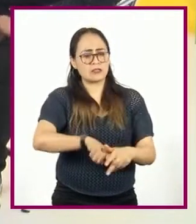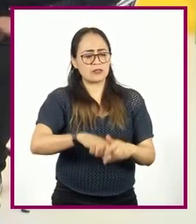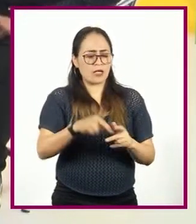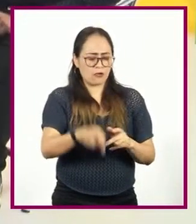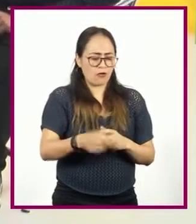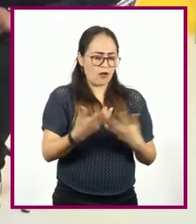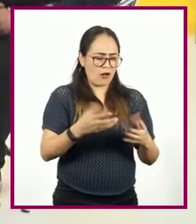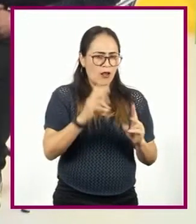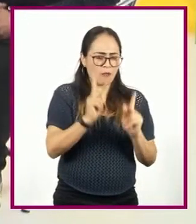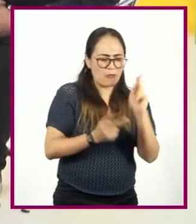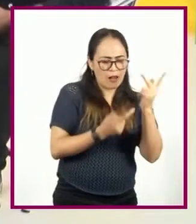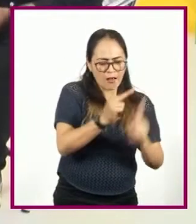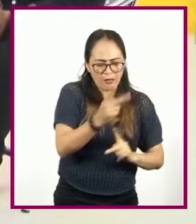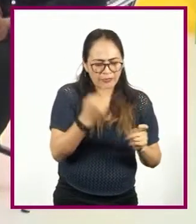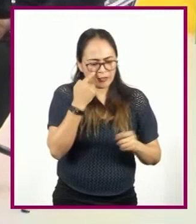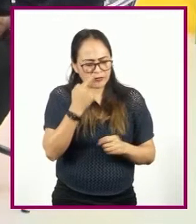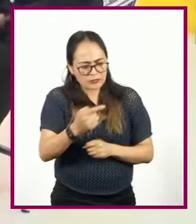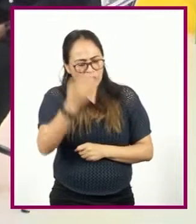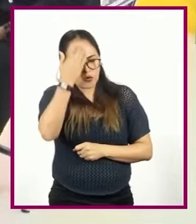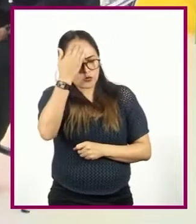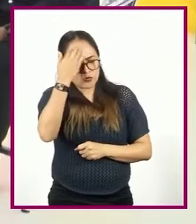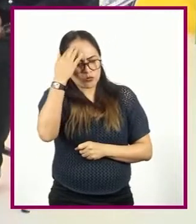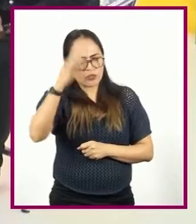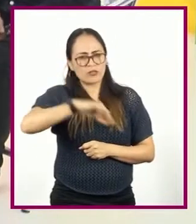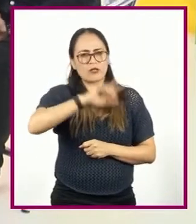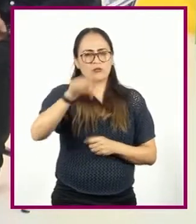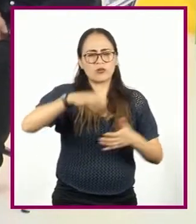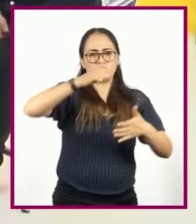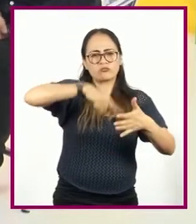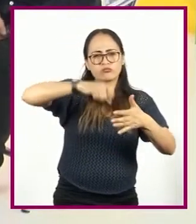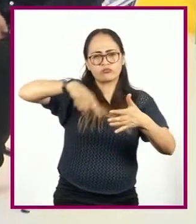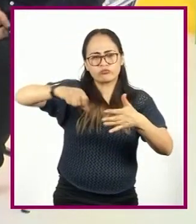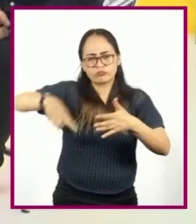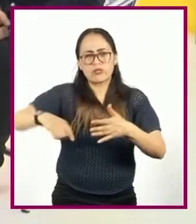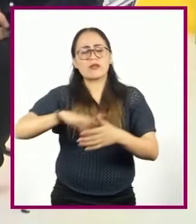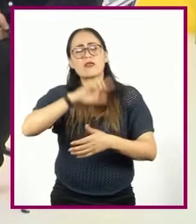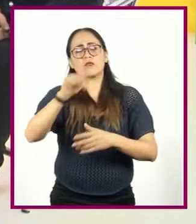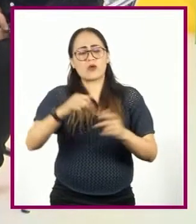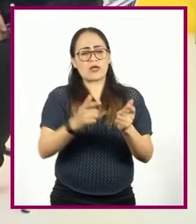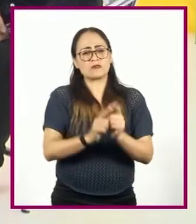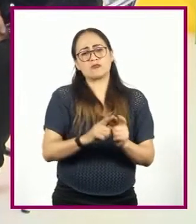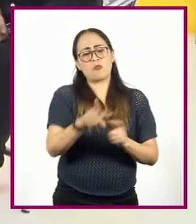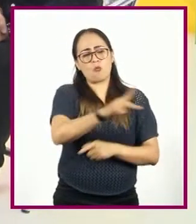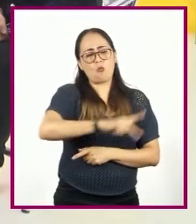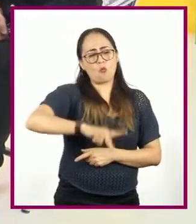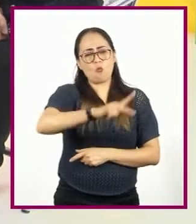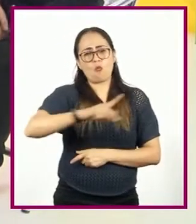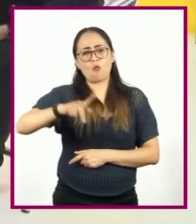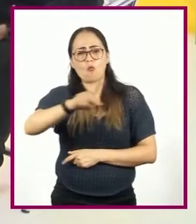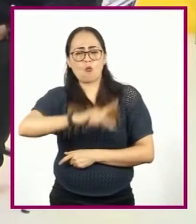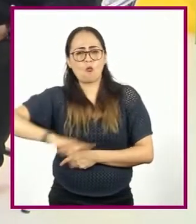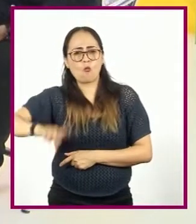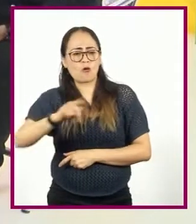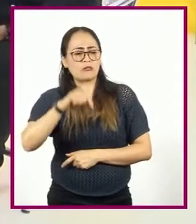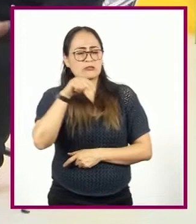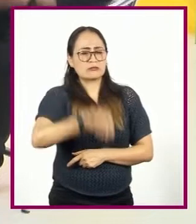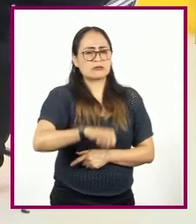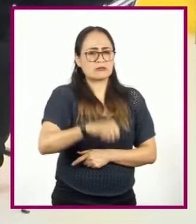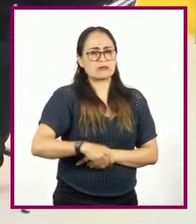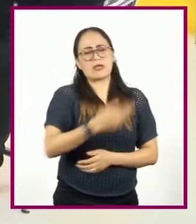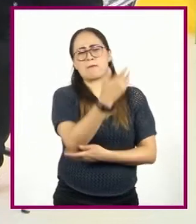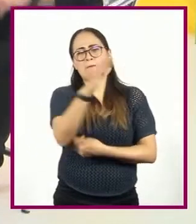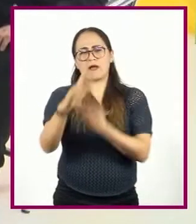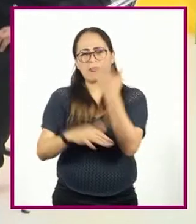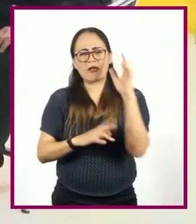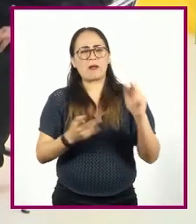plantas y animales y se establecieron las primeras aldeas sedentarias en lugares donde abundaran los